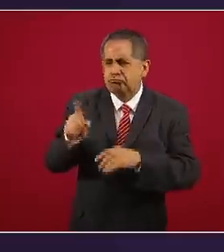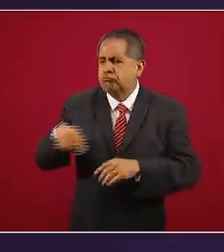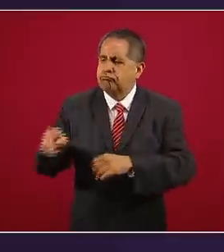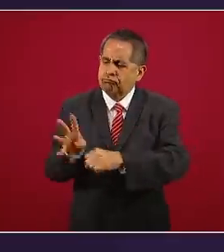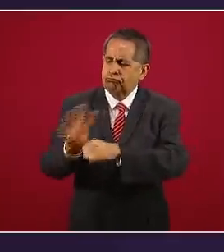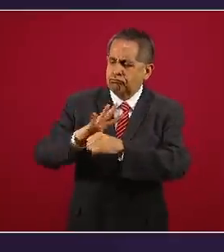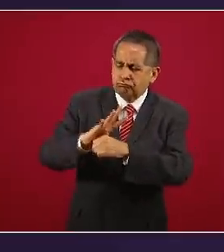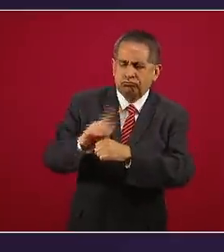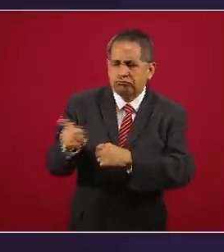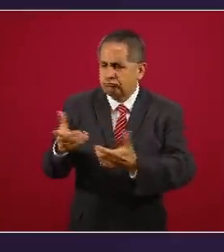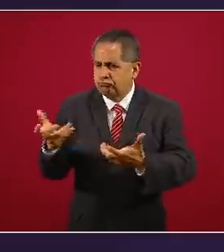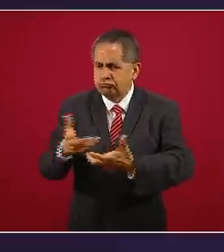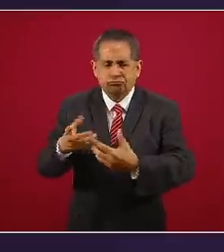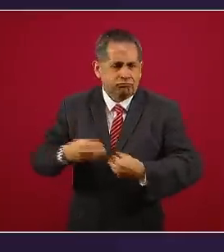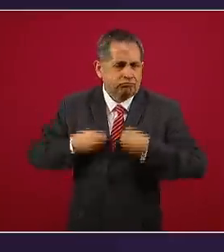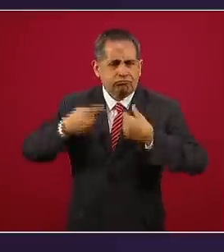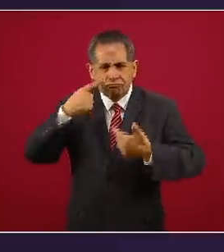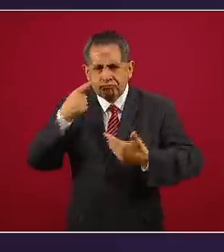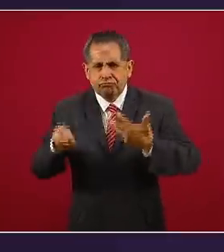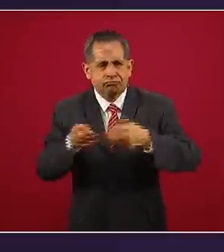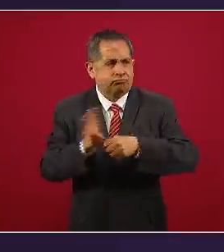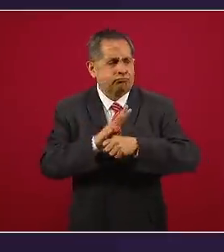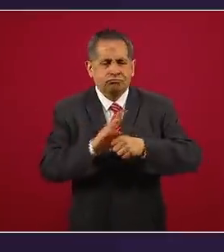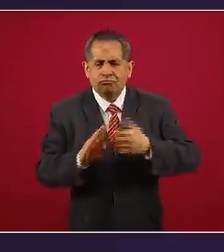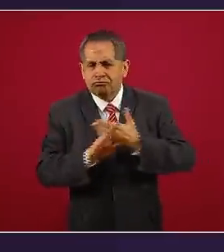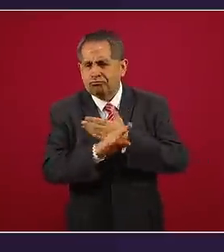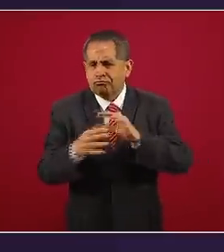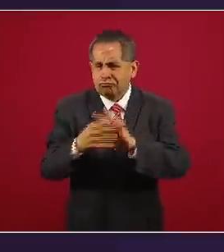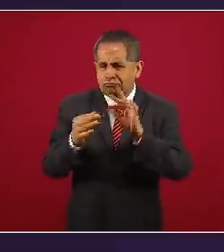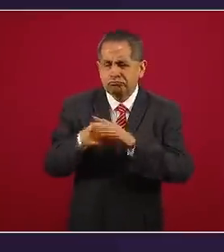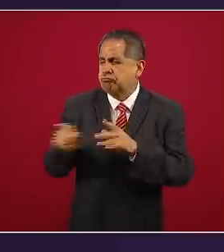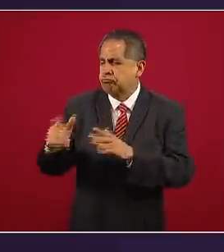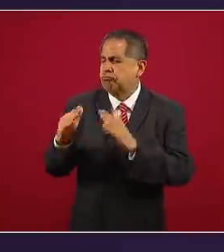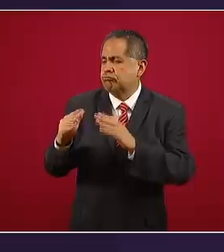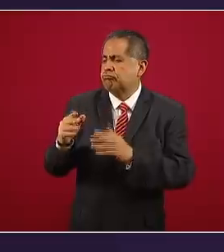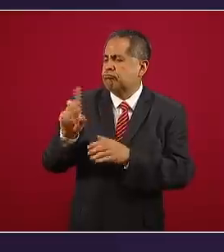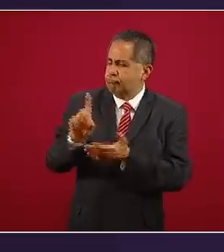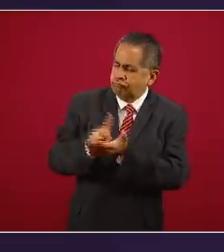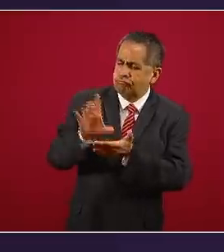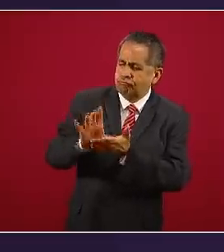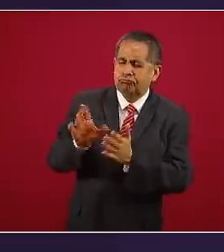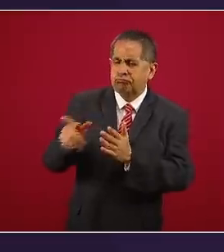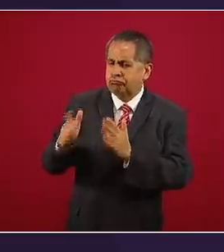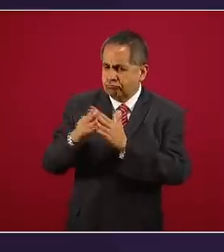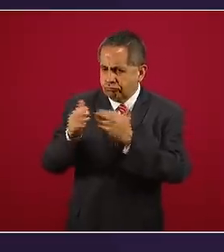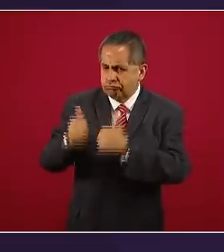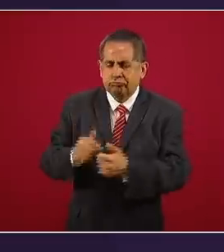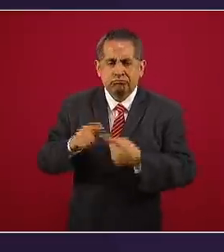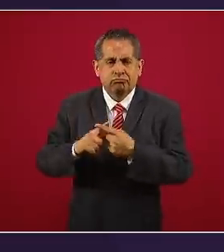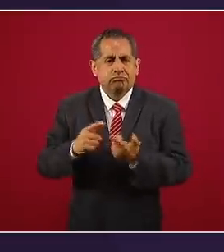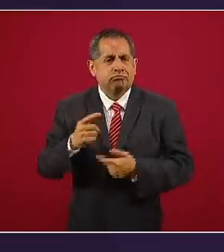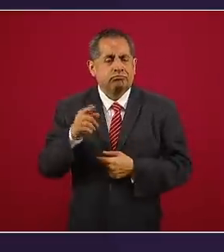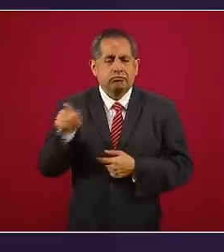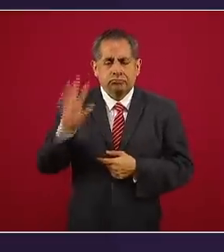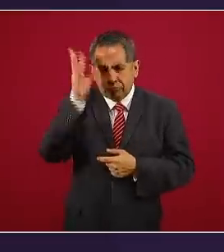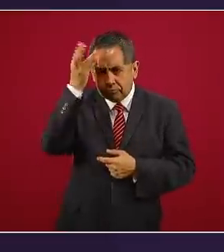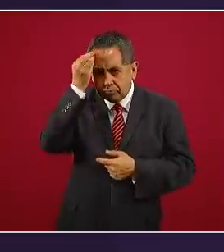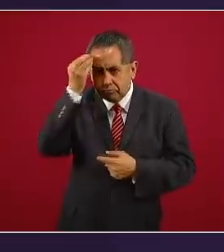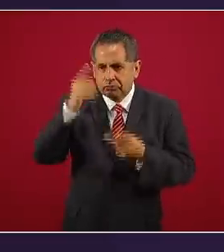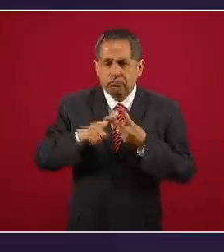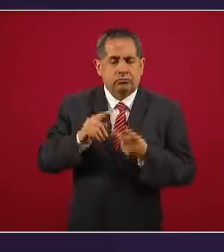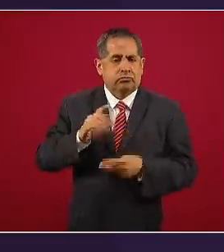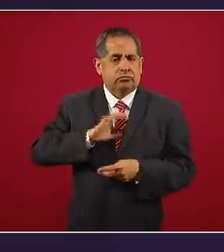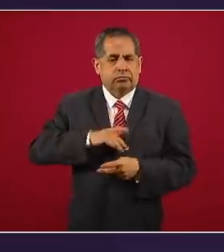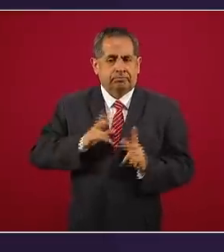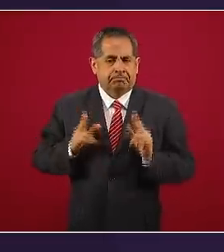pandemia cómo vivir y enfrentar al cob y 19 desde la discapacidad desde el autismo o desde el cáncer y